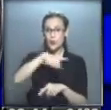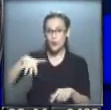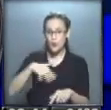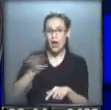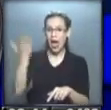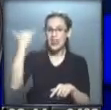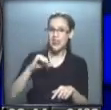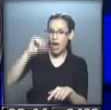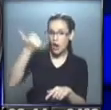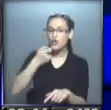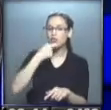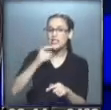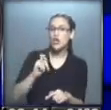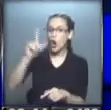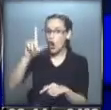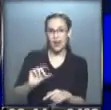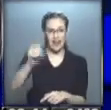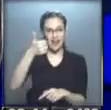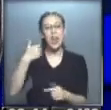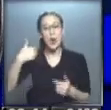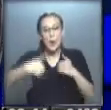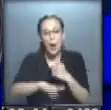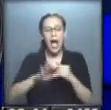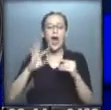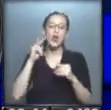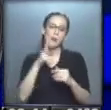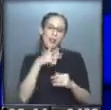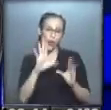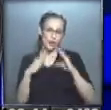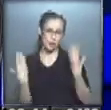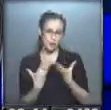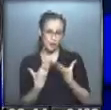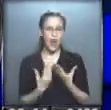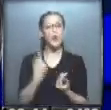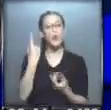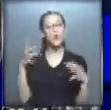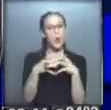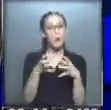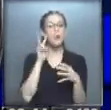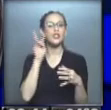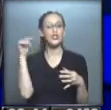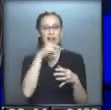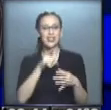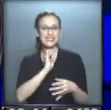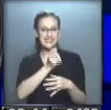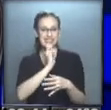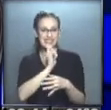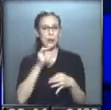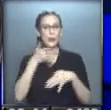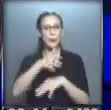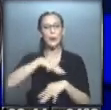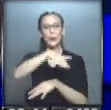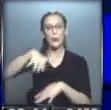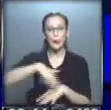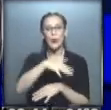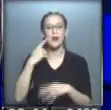un triunfo, ya tendrá el pasaporte directo a la próxima Copa del Mundo. Un equipo de enviados especiales aquí de Visión 7 está allí en Asunción y